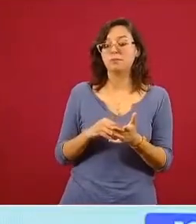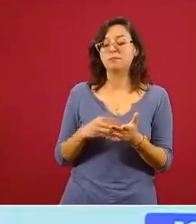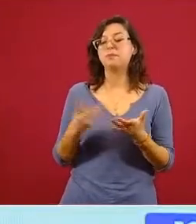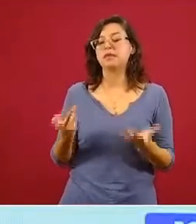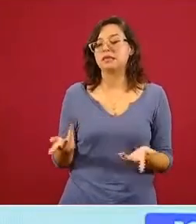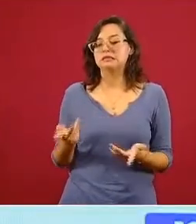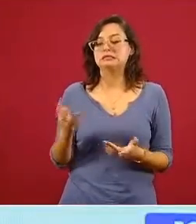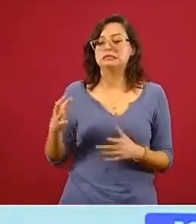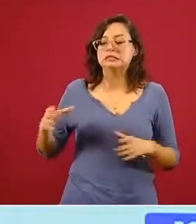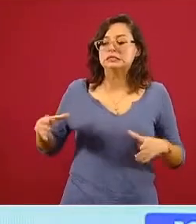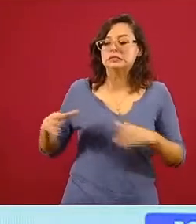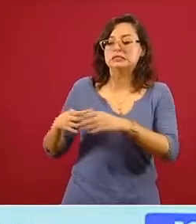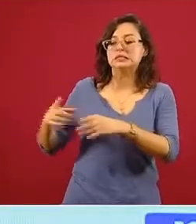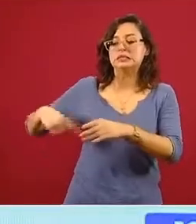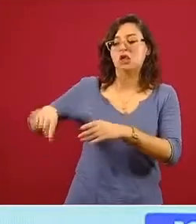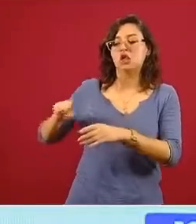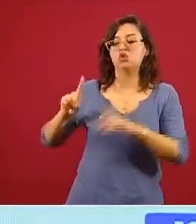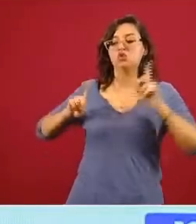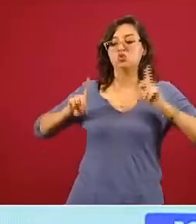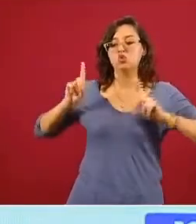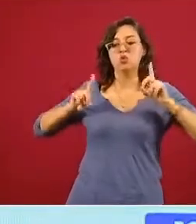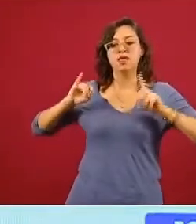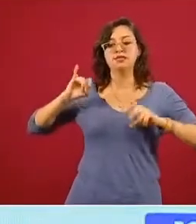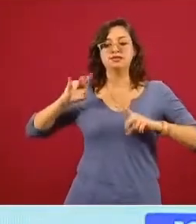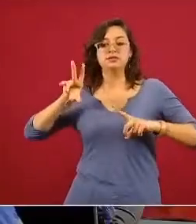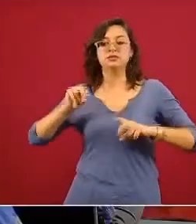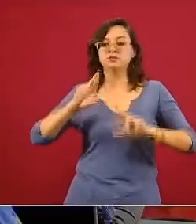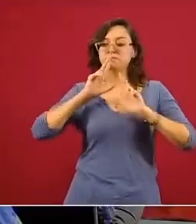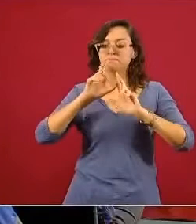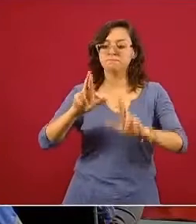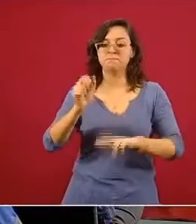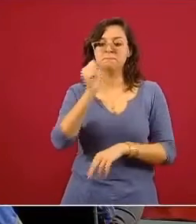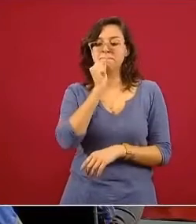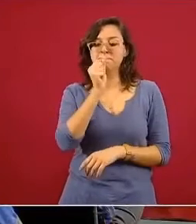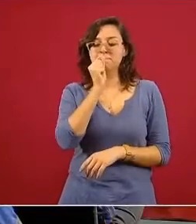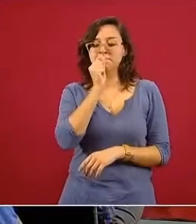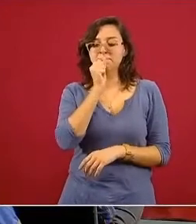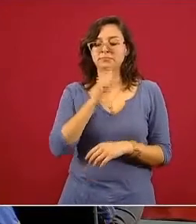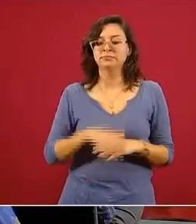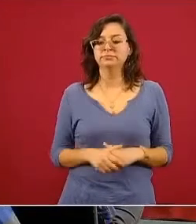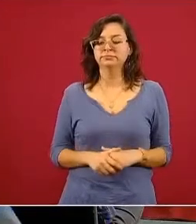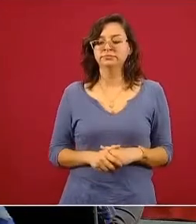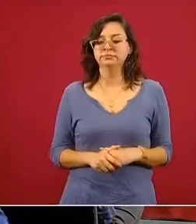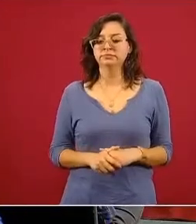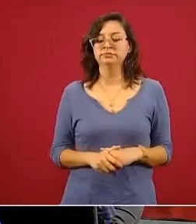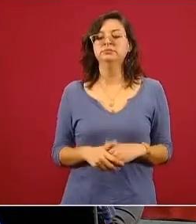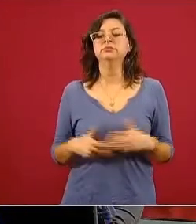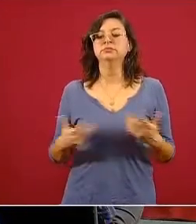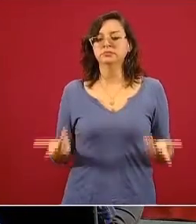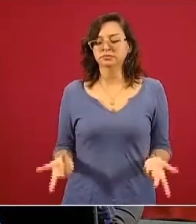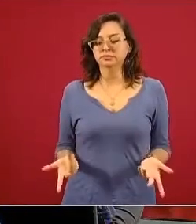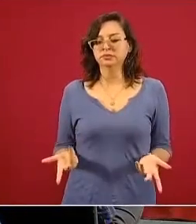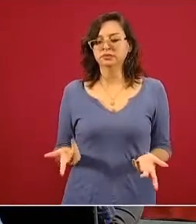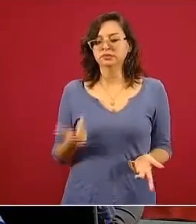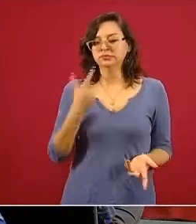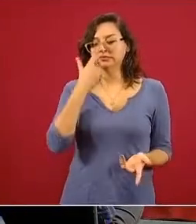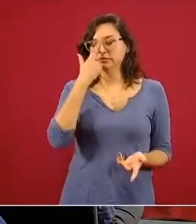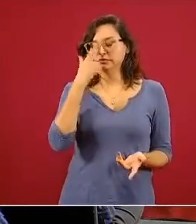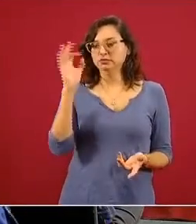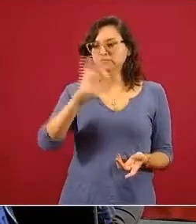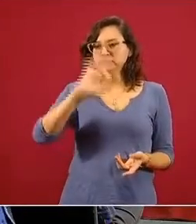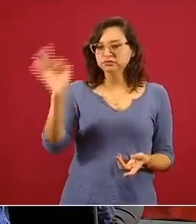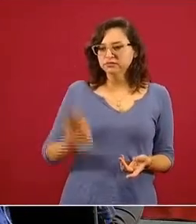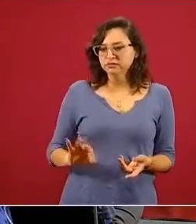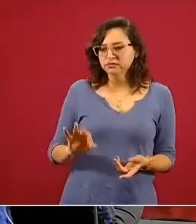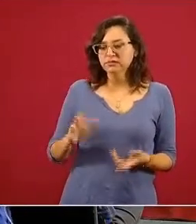4.153 casos que aún son sospechosos, que todavía no conocemos su resultado de laboratorio. Entonces, apliquemos la estimación,